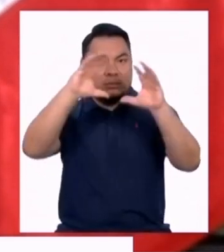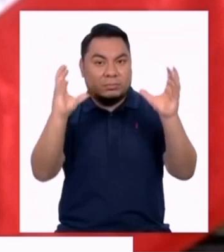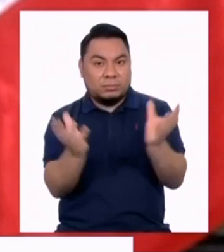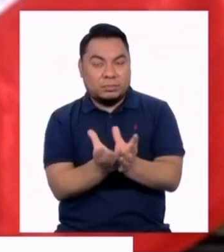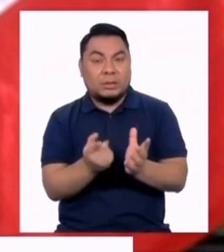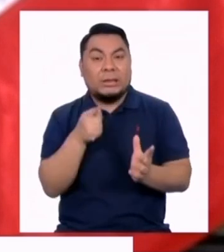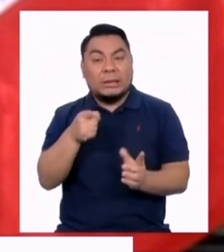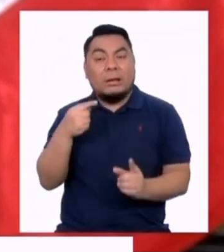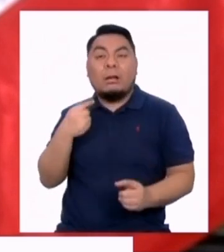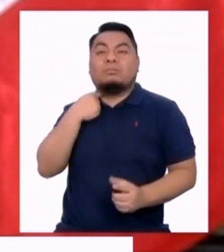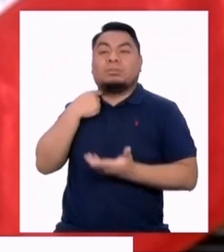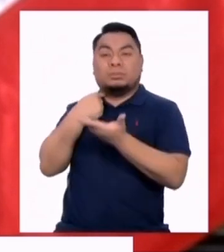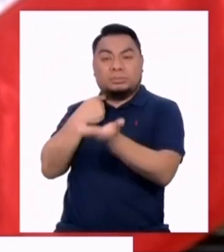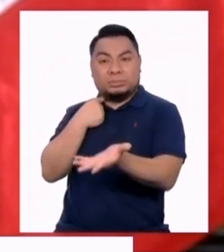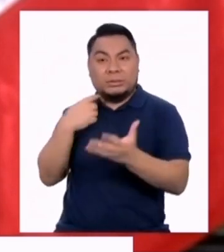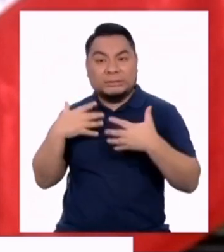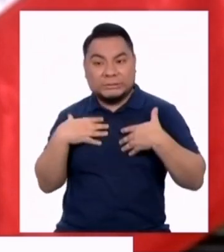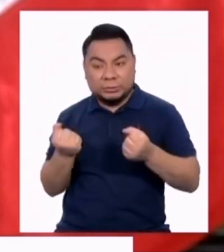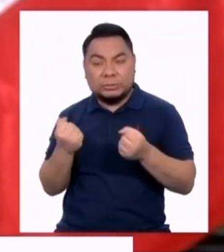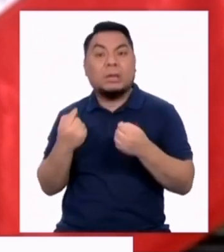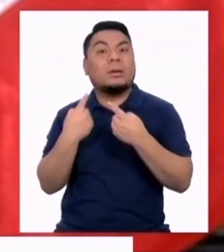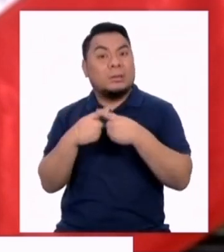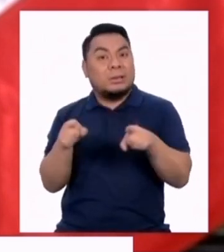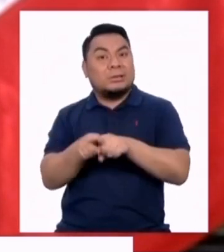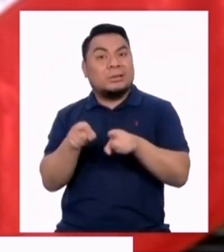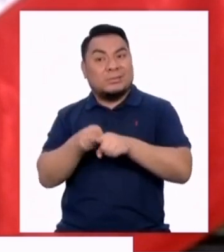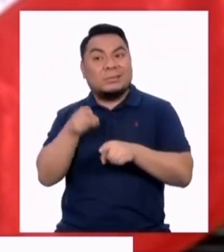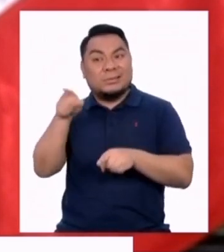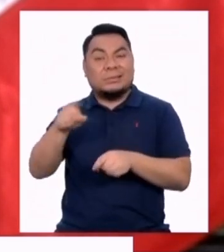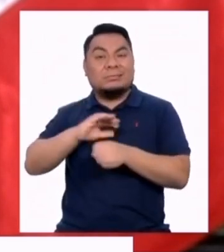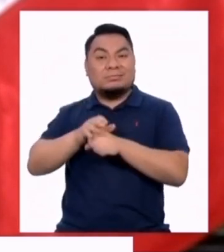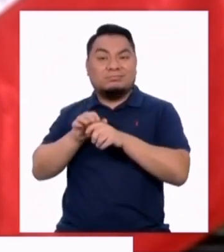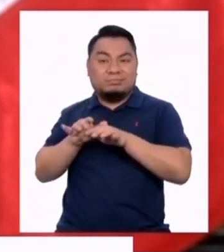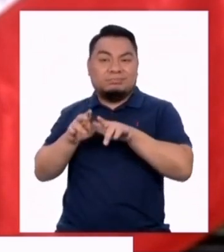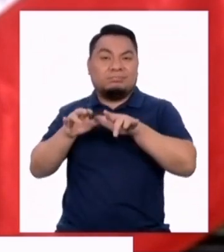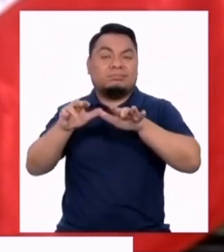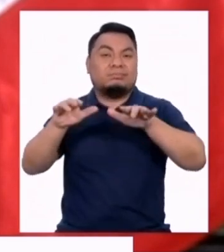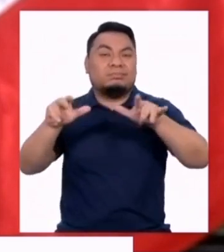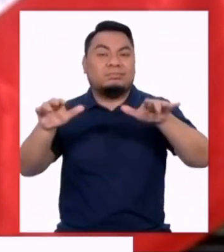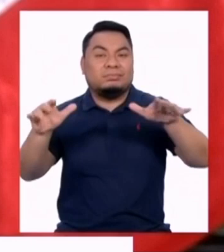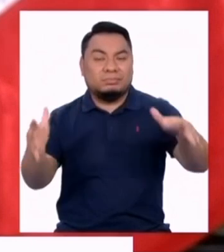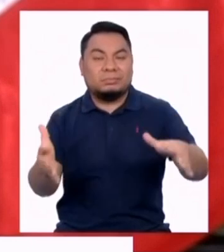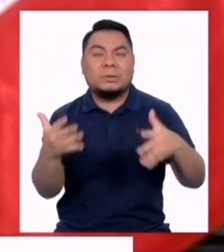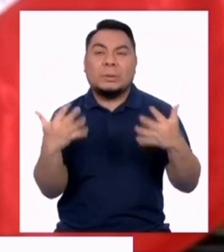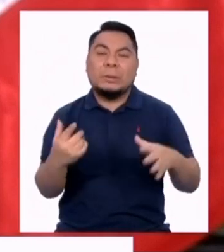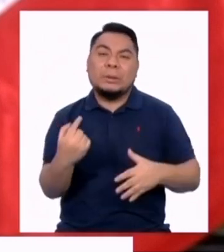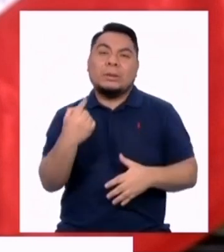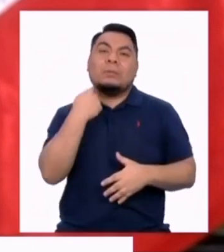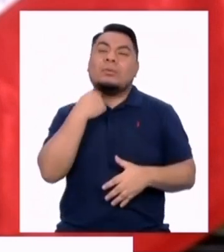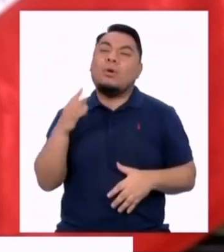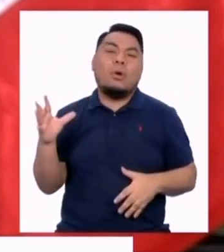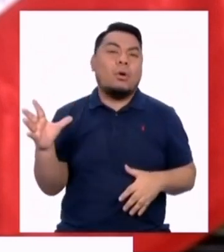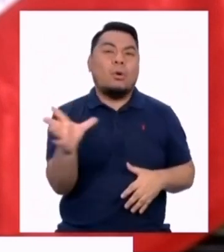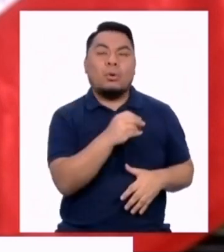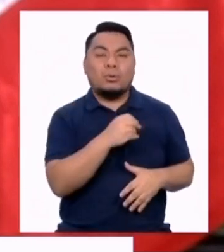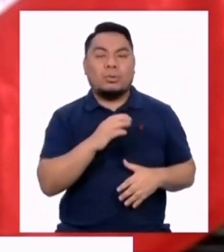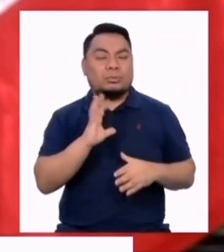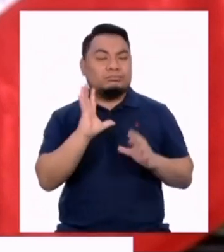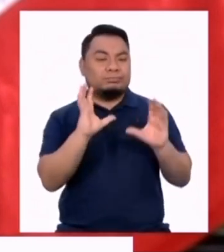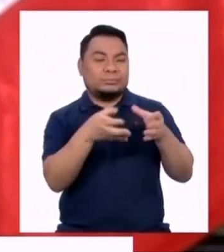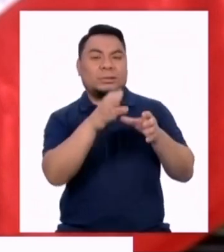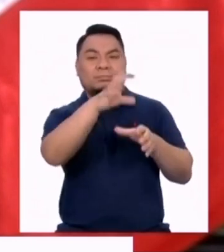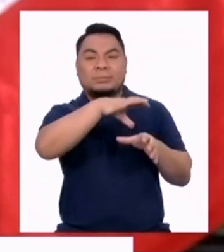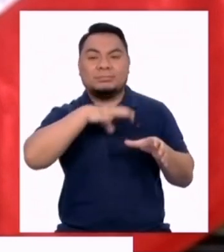expansiva llega a todos los estratos de la vida nacional la economía